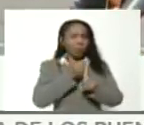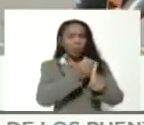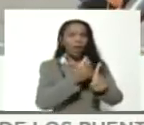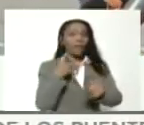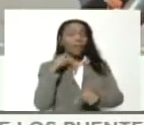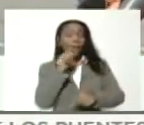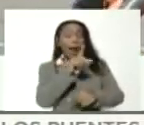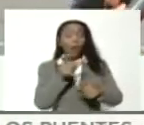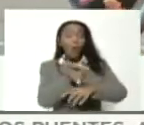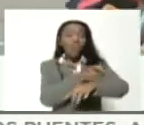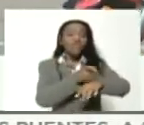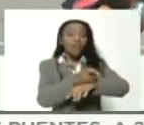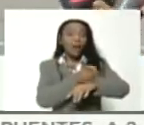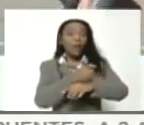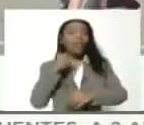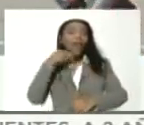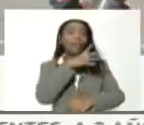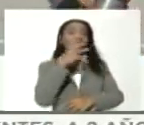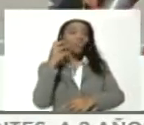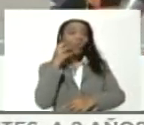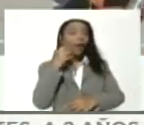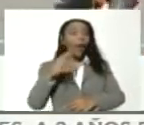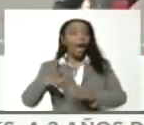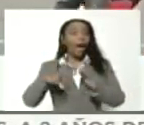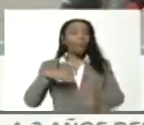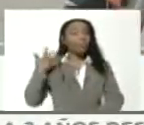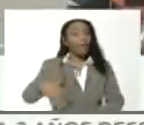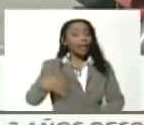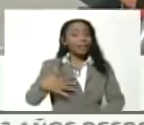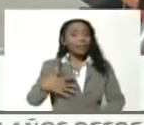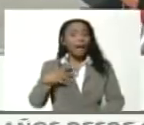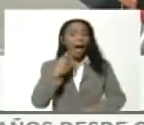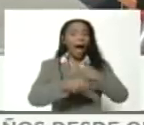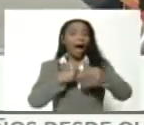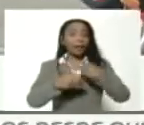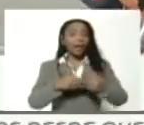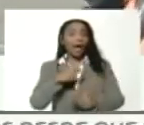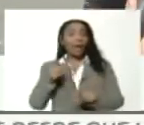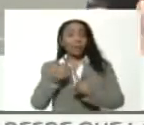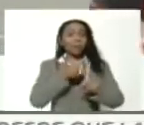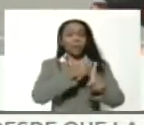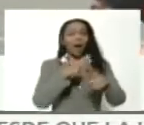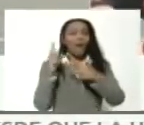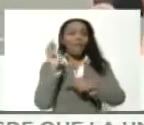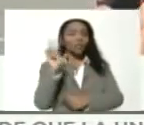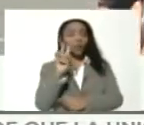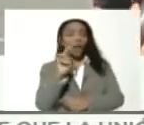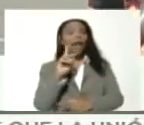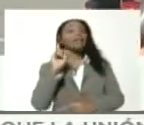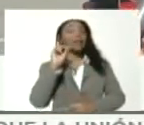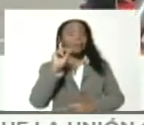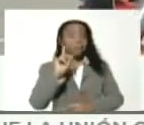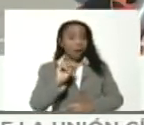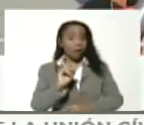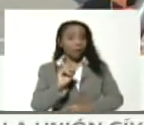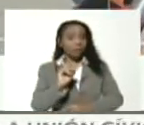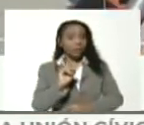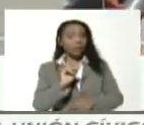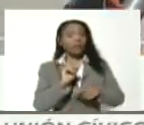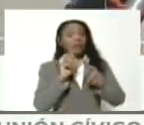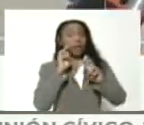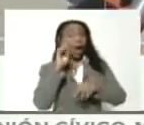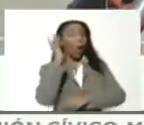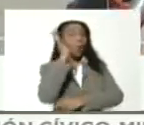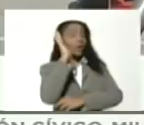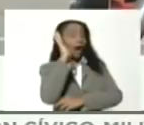parte del gobierno de Iván Duque, también la derecha alemana también pues ataca a Venezuela y se discrimina también en la jornada de